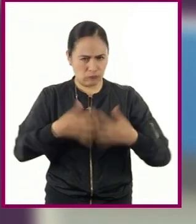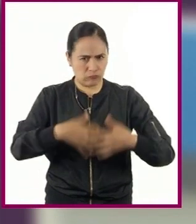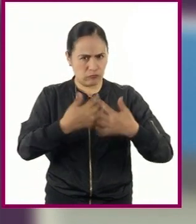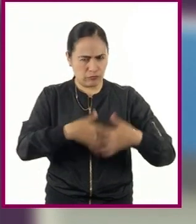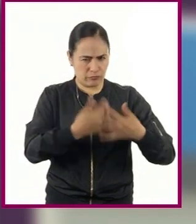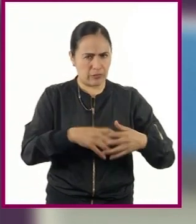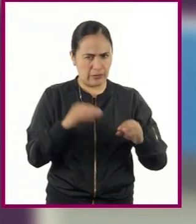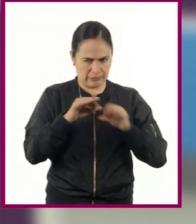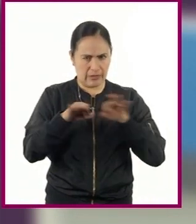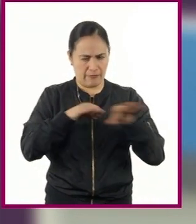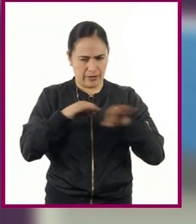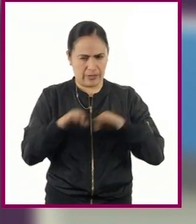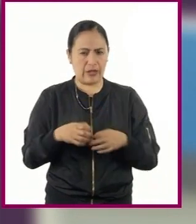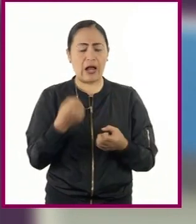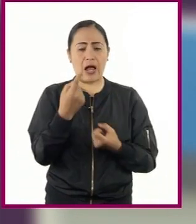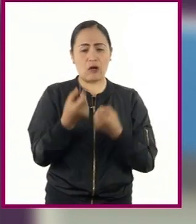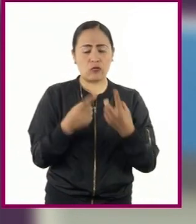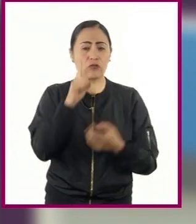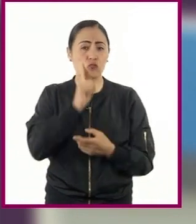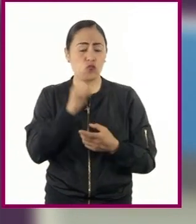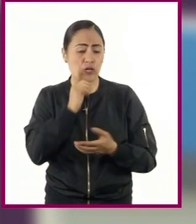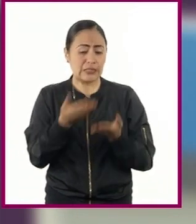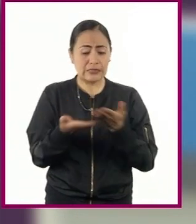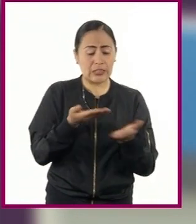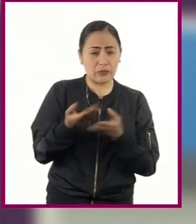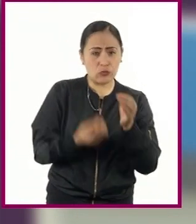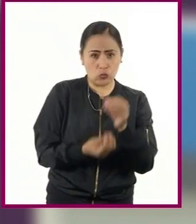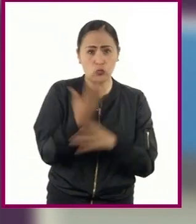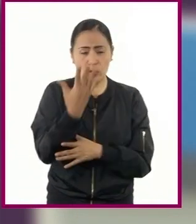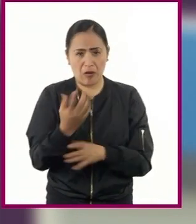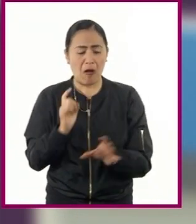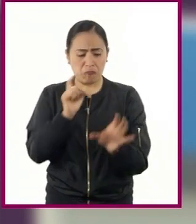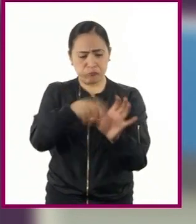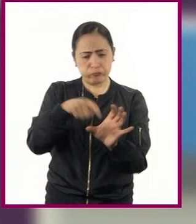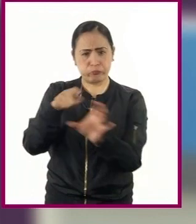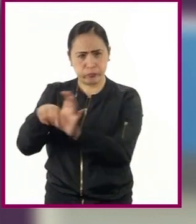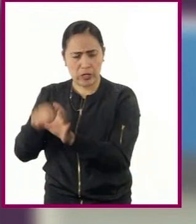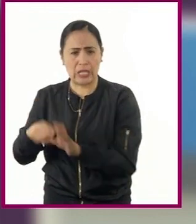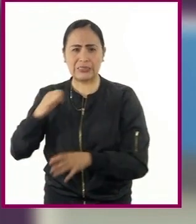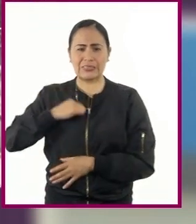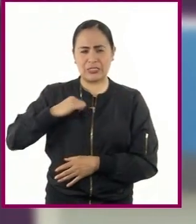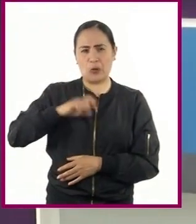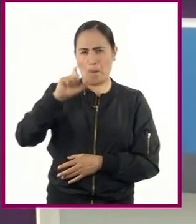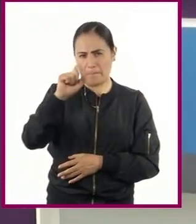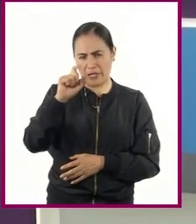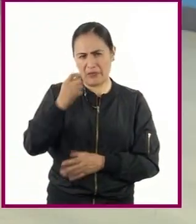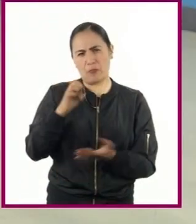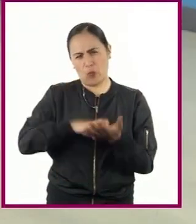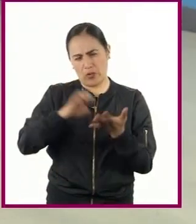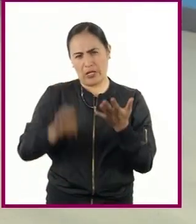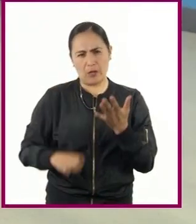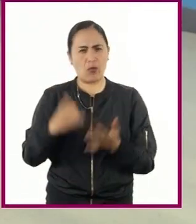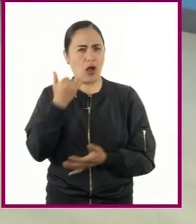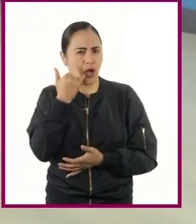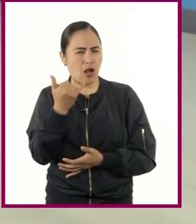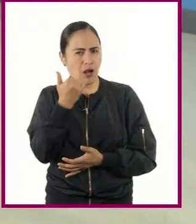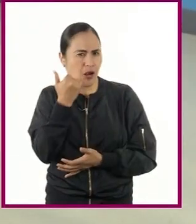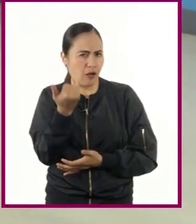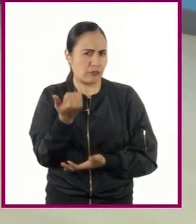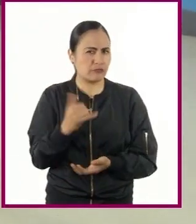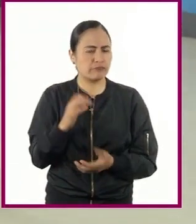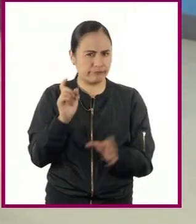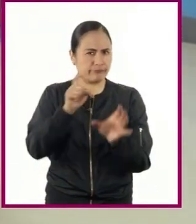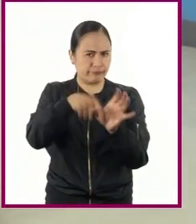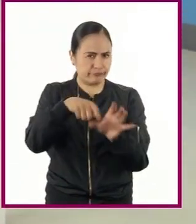en la educación y en los nuevos servicios que surgían en el siglo XX, como la telefonía. Sin embargo,